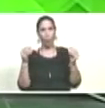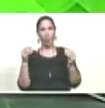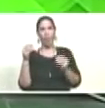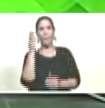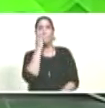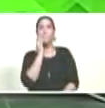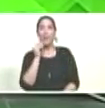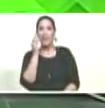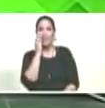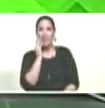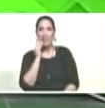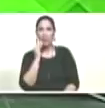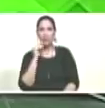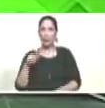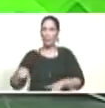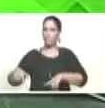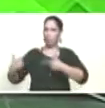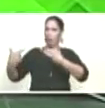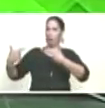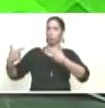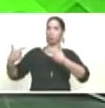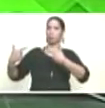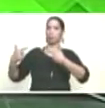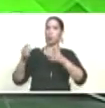experiencias terminaron peleando grupos contra grupos.